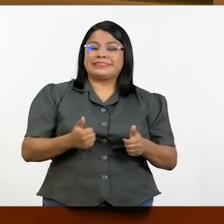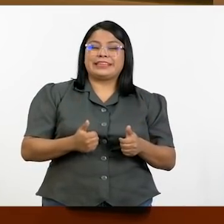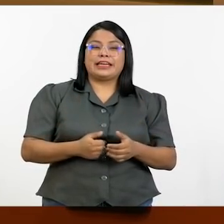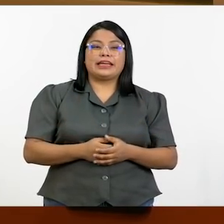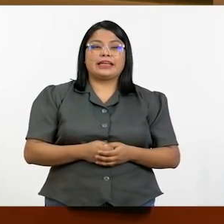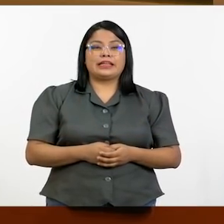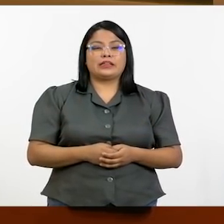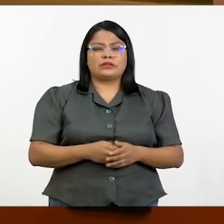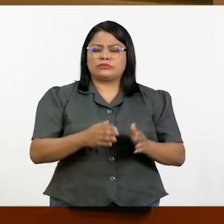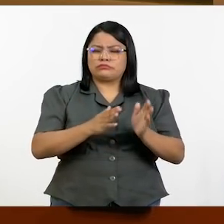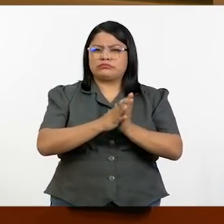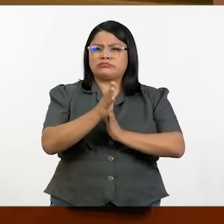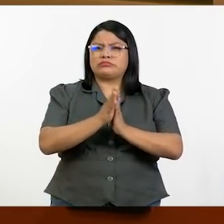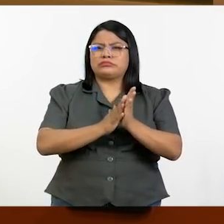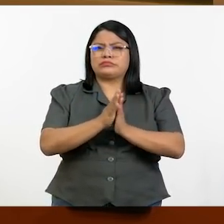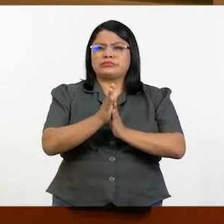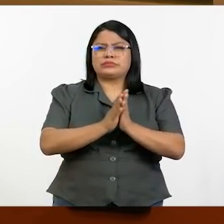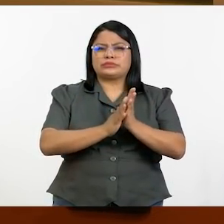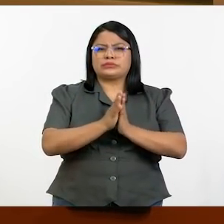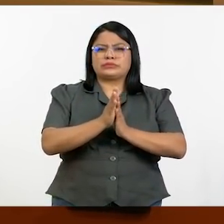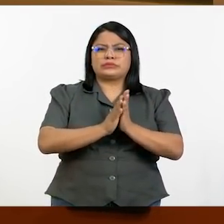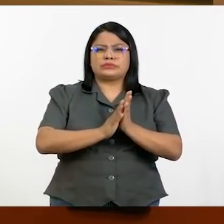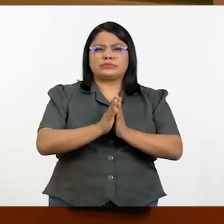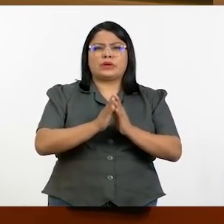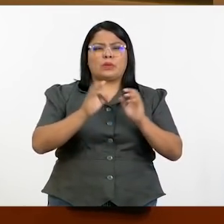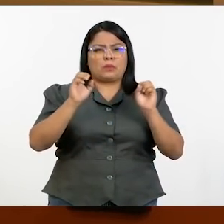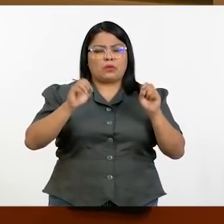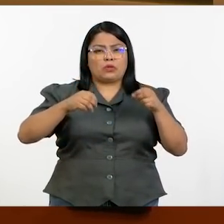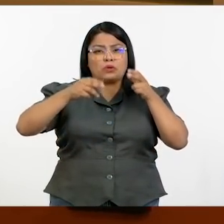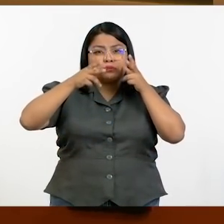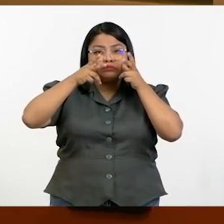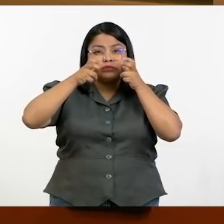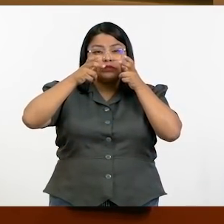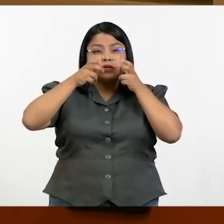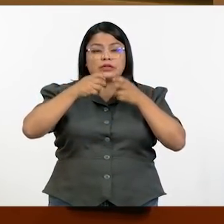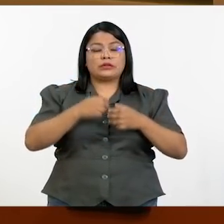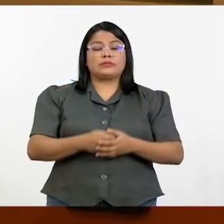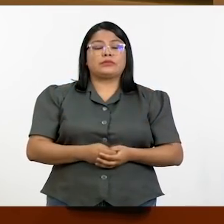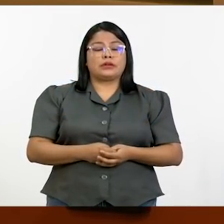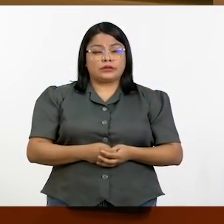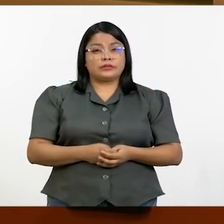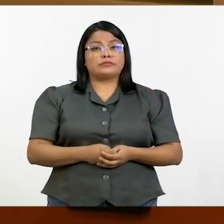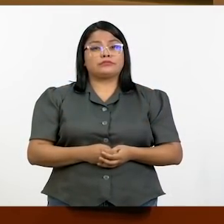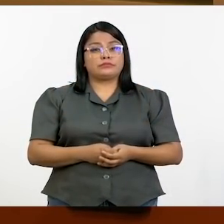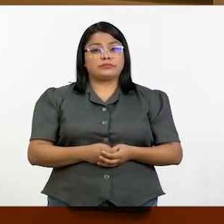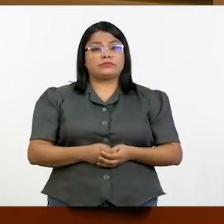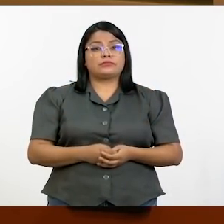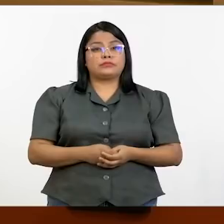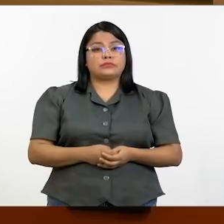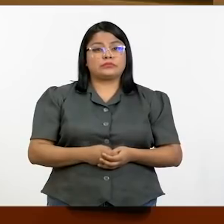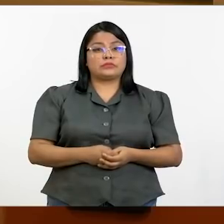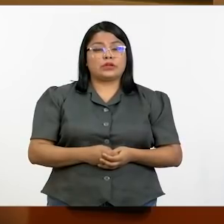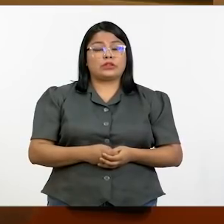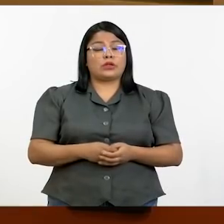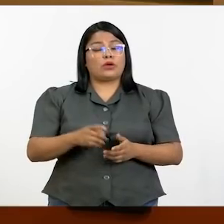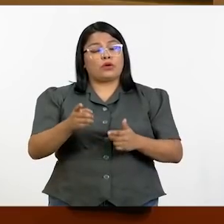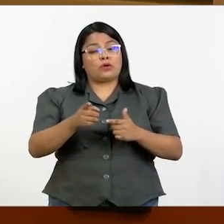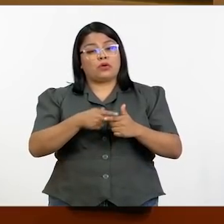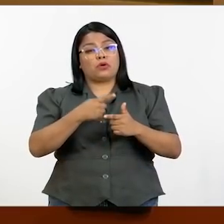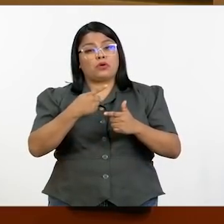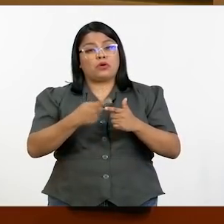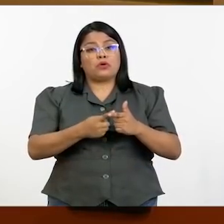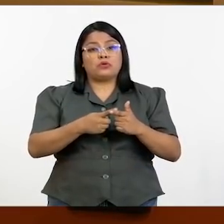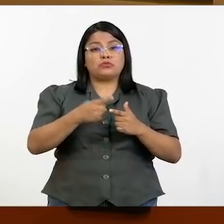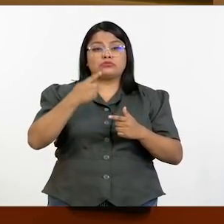Muy bien, Esmeralda. Qué interesante es realmente poder observar cómo está dispuesto este índice, puesto que por medio de